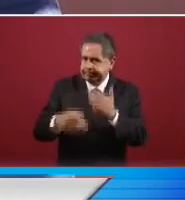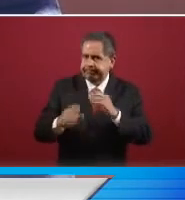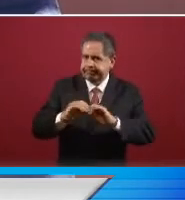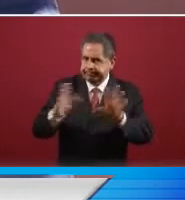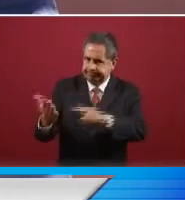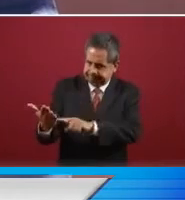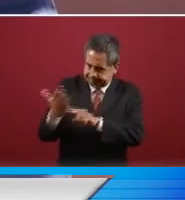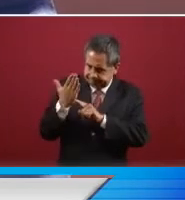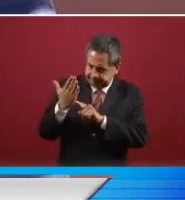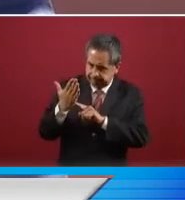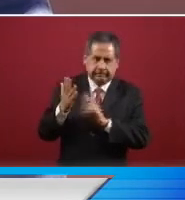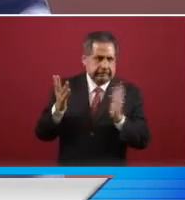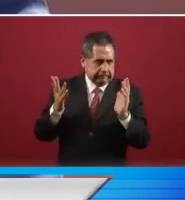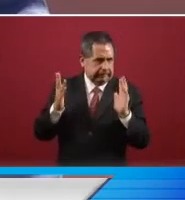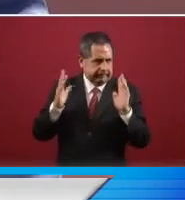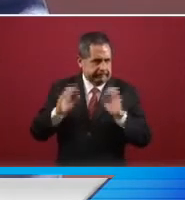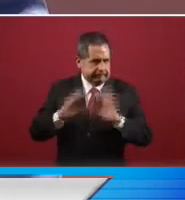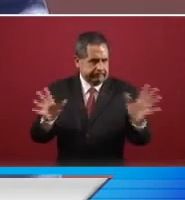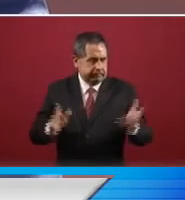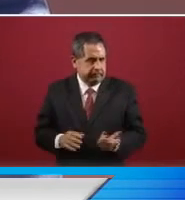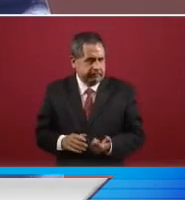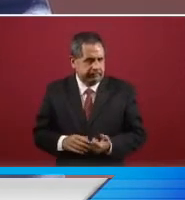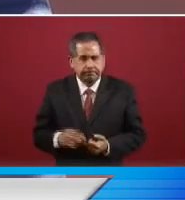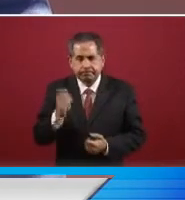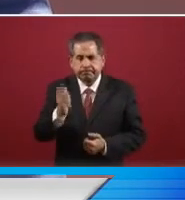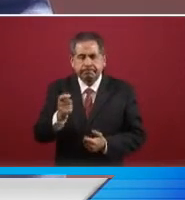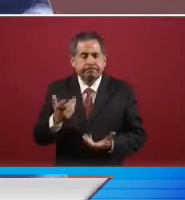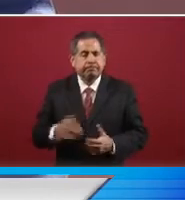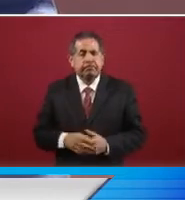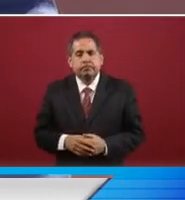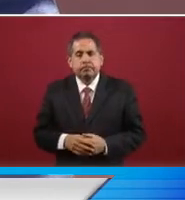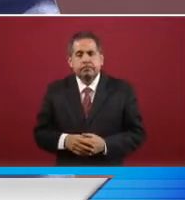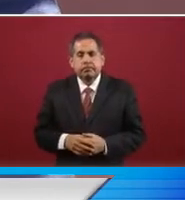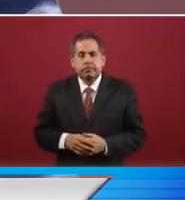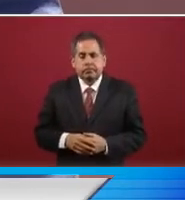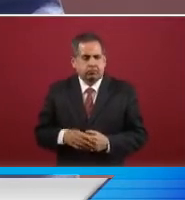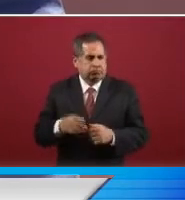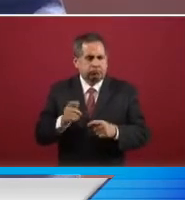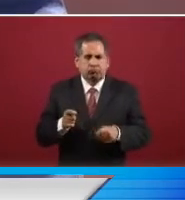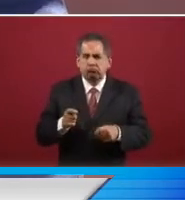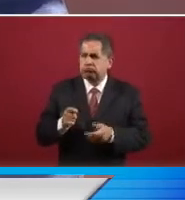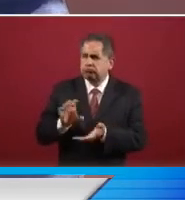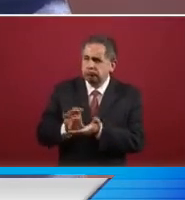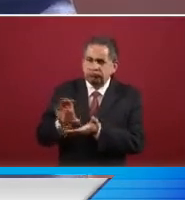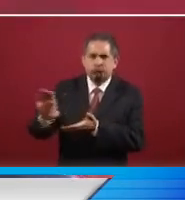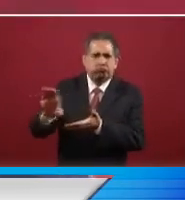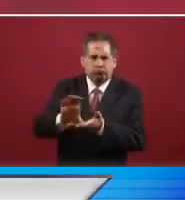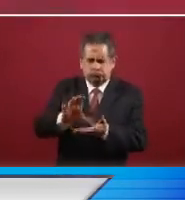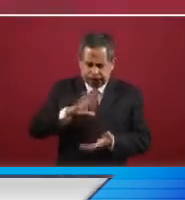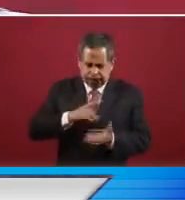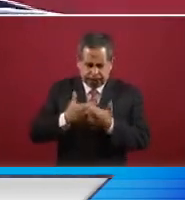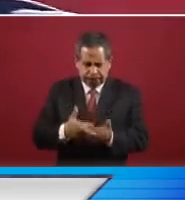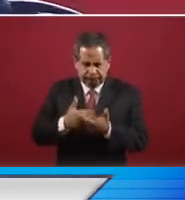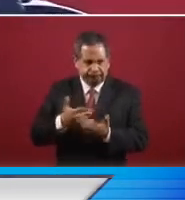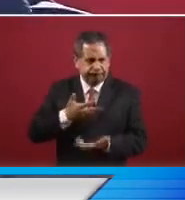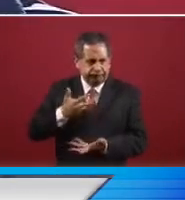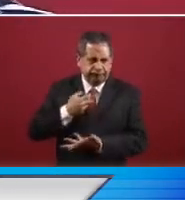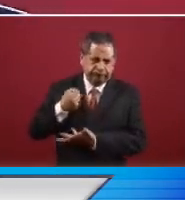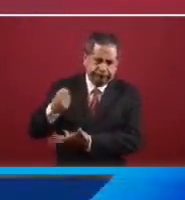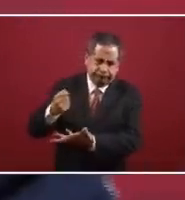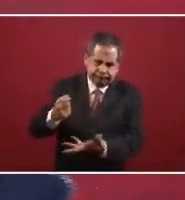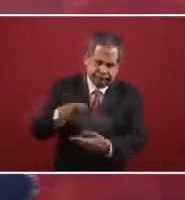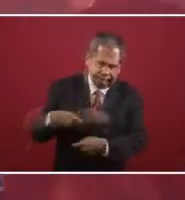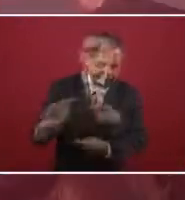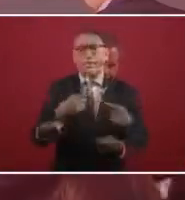100 universidades en distintos estados del país. En la Ciudad de México se plantea una universidad destinada a la formación de médicos y